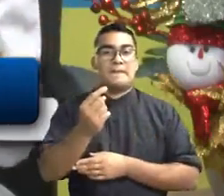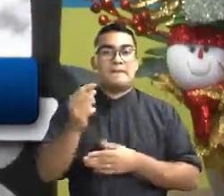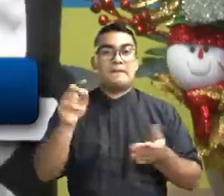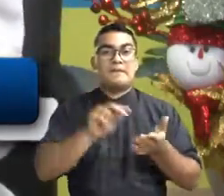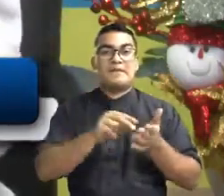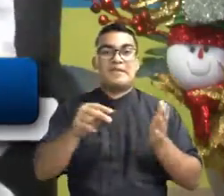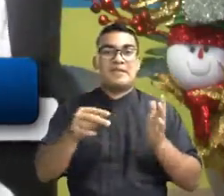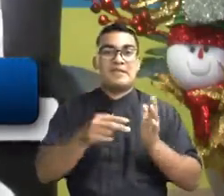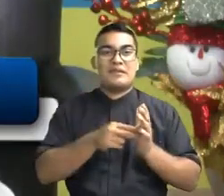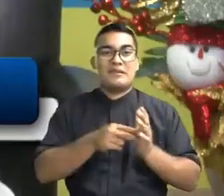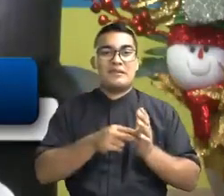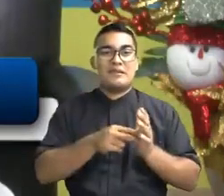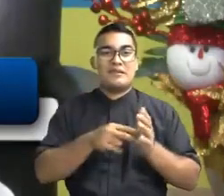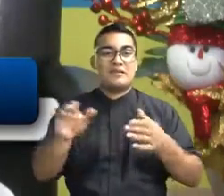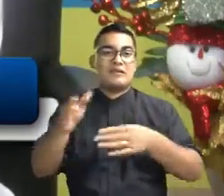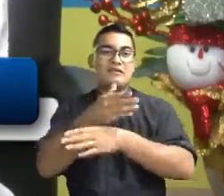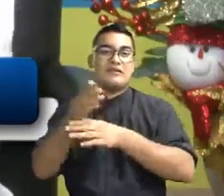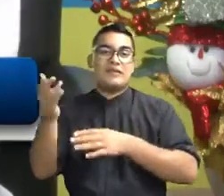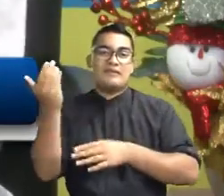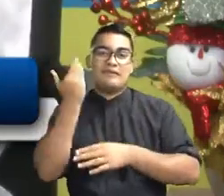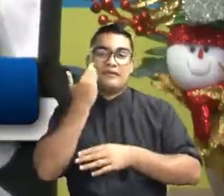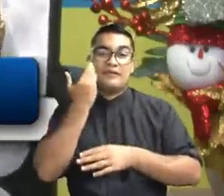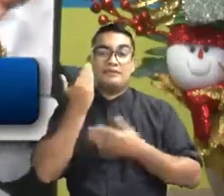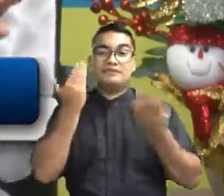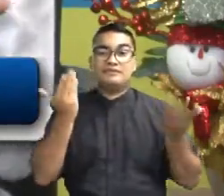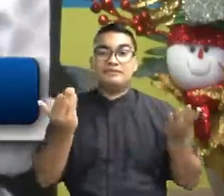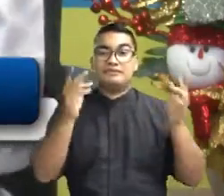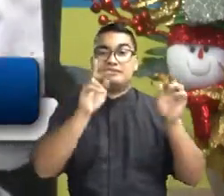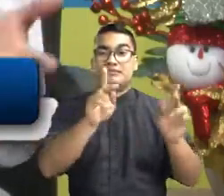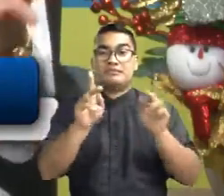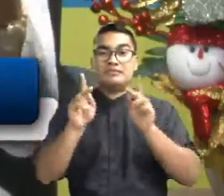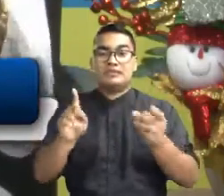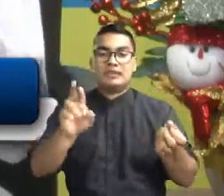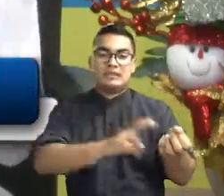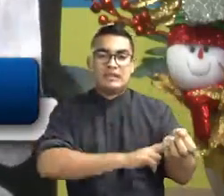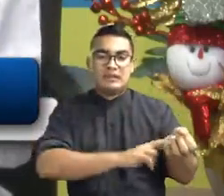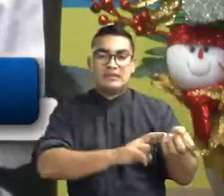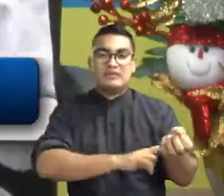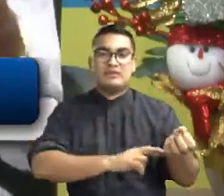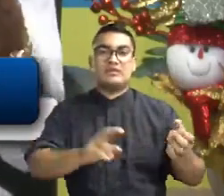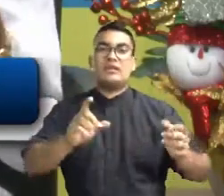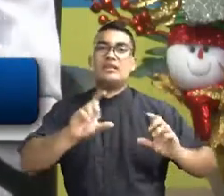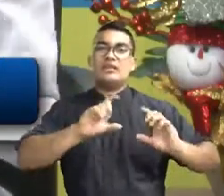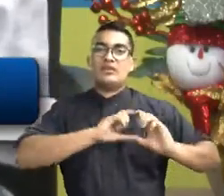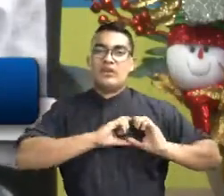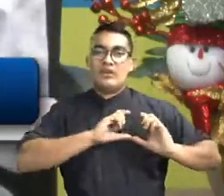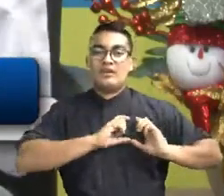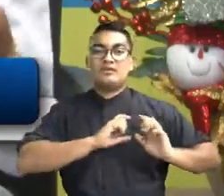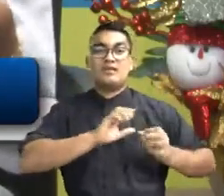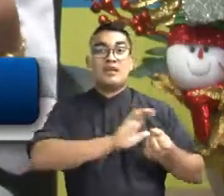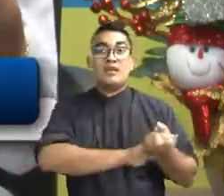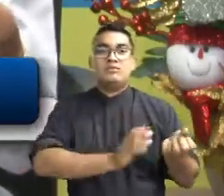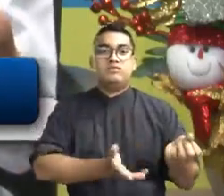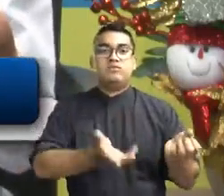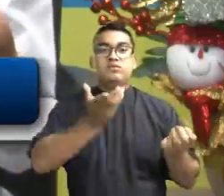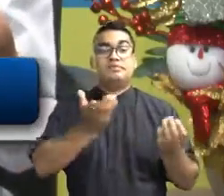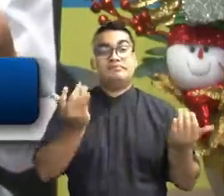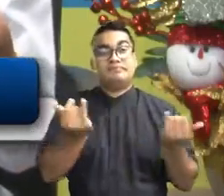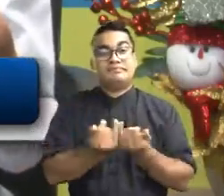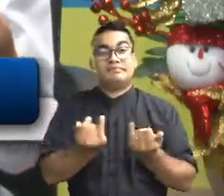Cursan asociadas a otras enfermedades, entonces son pacientes generalmente diabéticos, cardiópatas, hipertensos, entonces esto